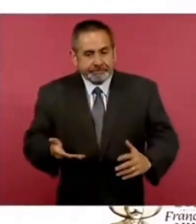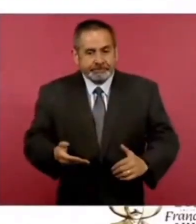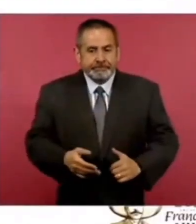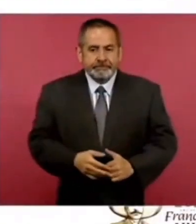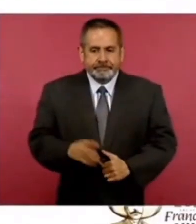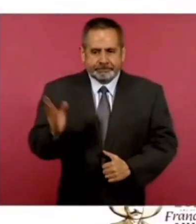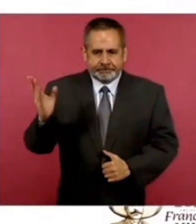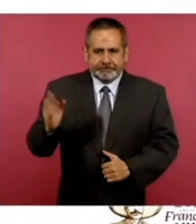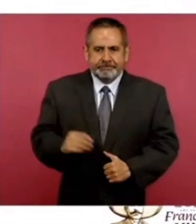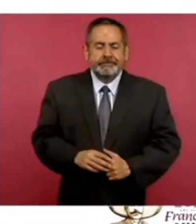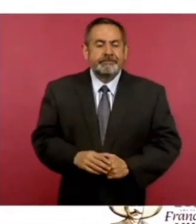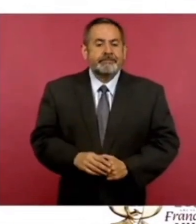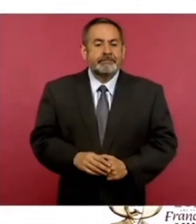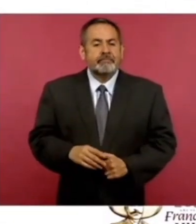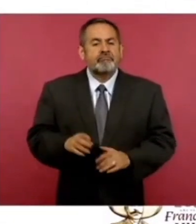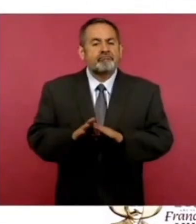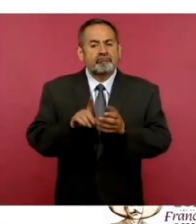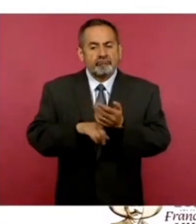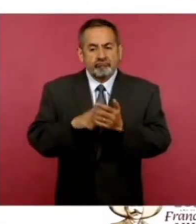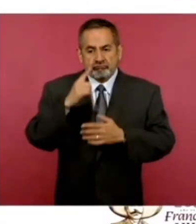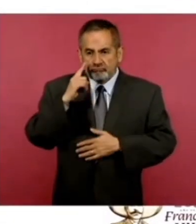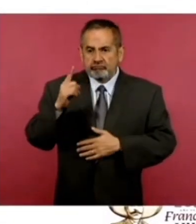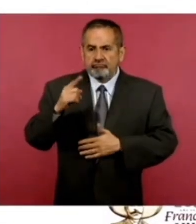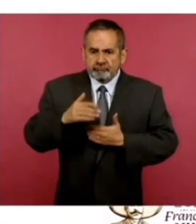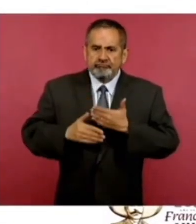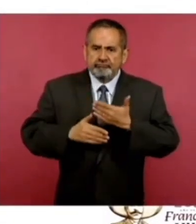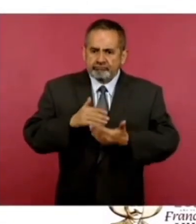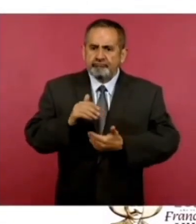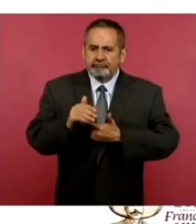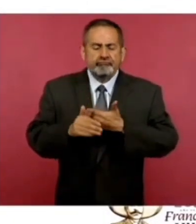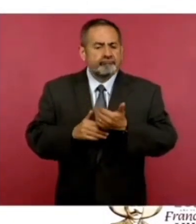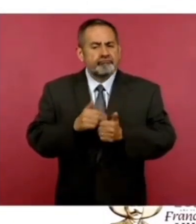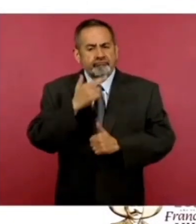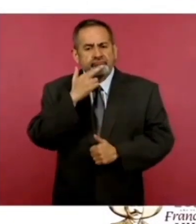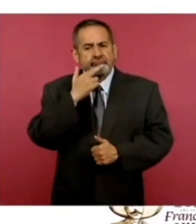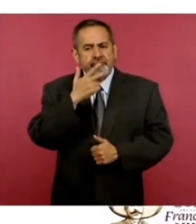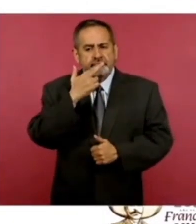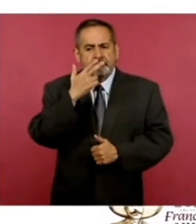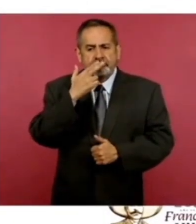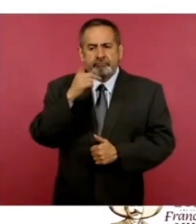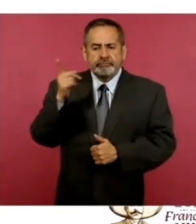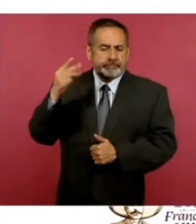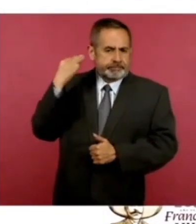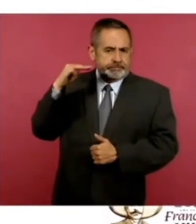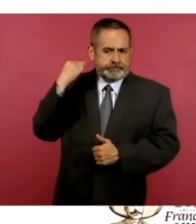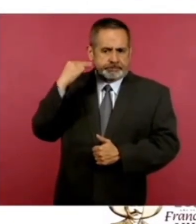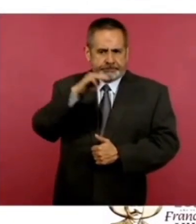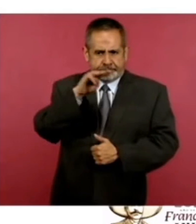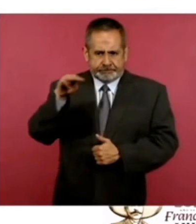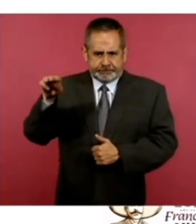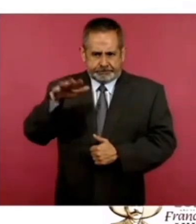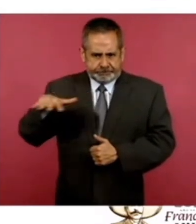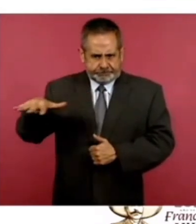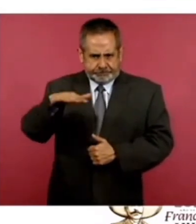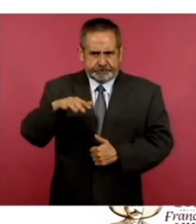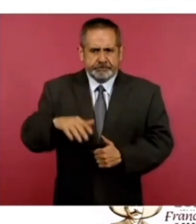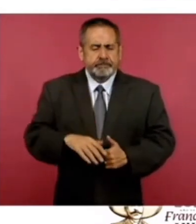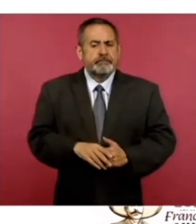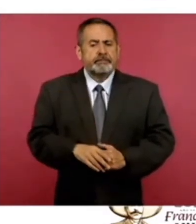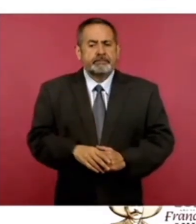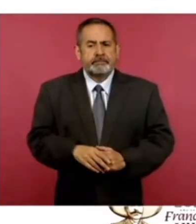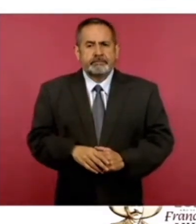Eso es lo que se ha estado logrando en Michoacán. Sí ha habido